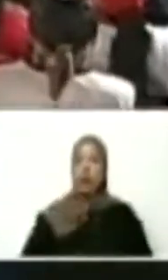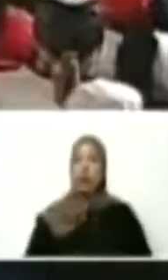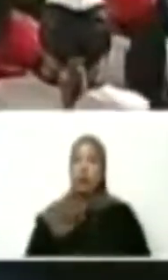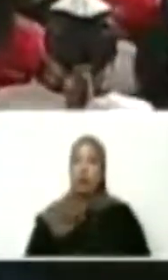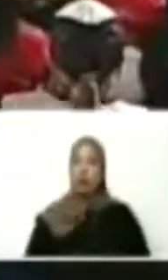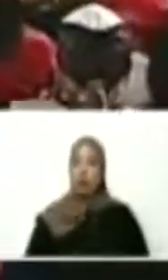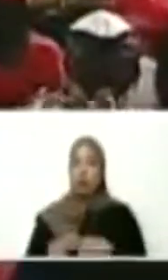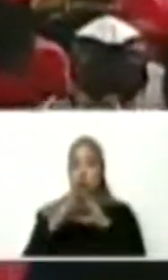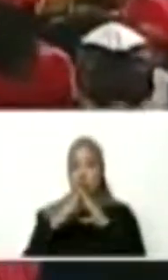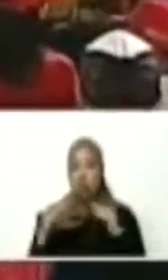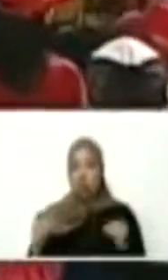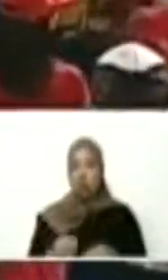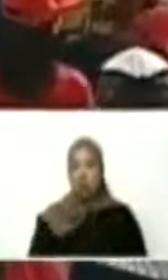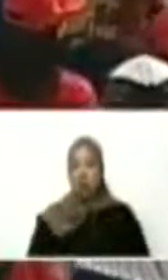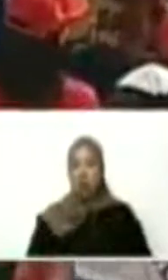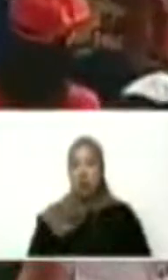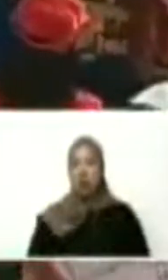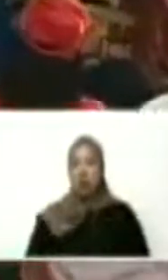Todas.